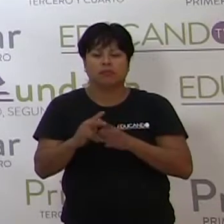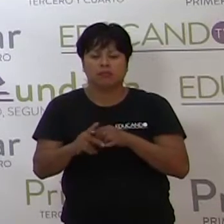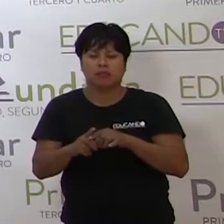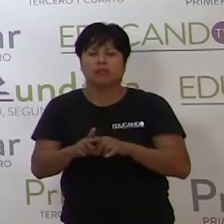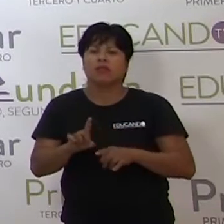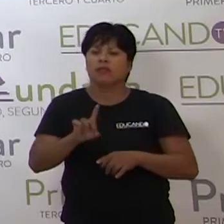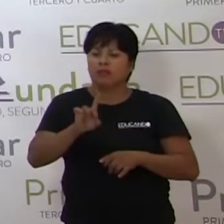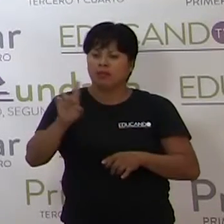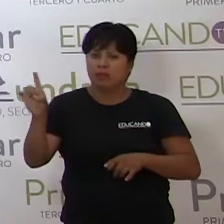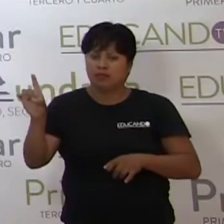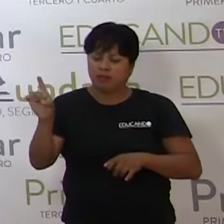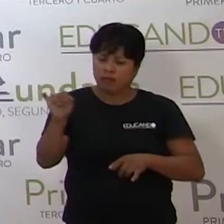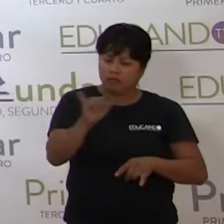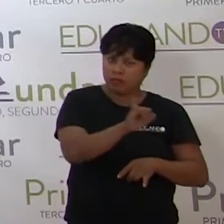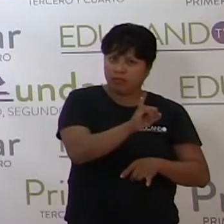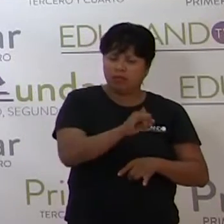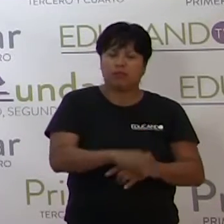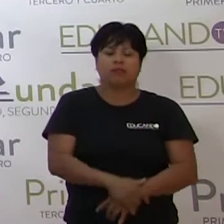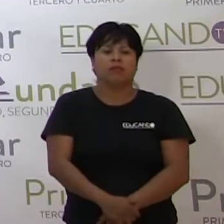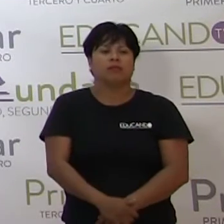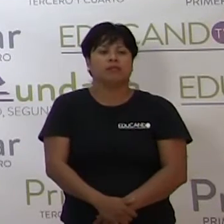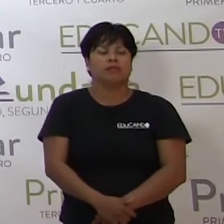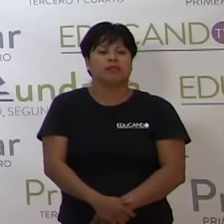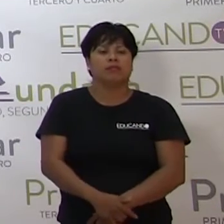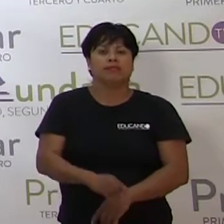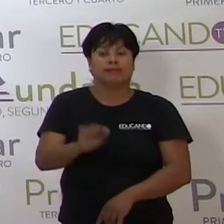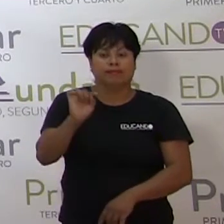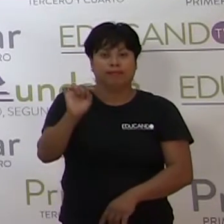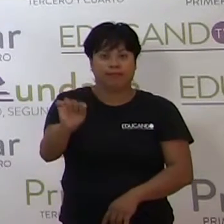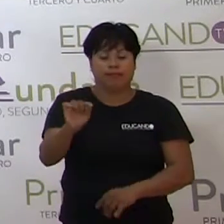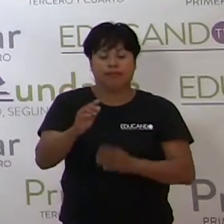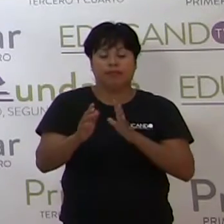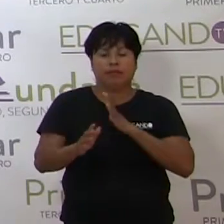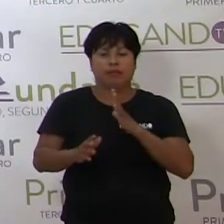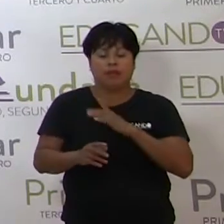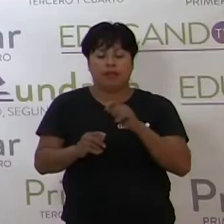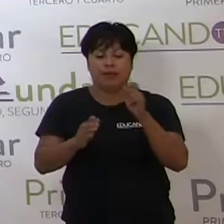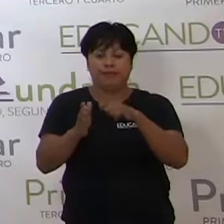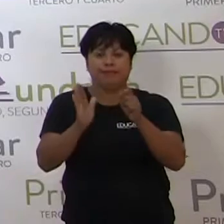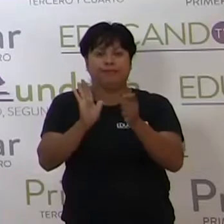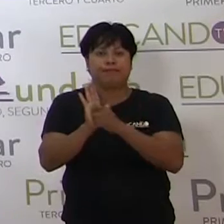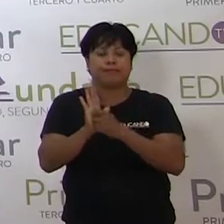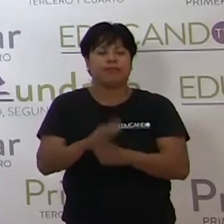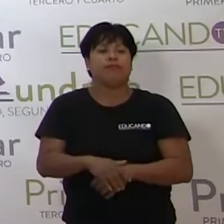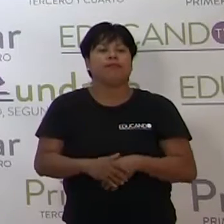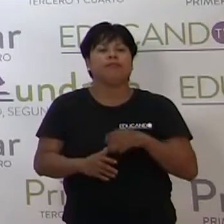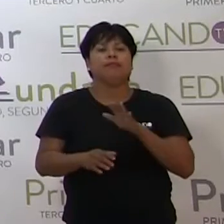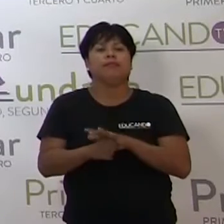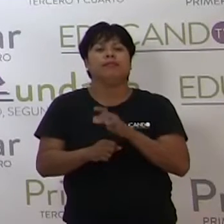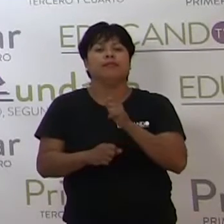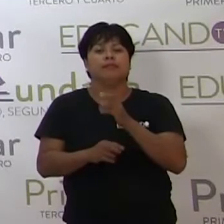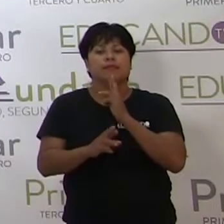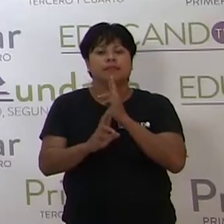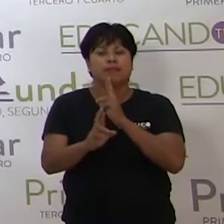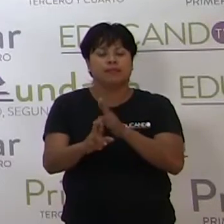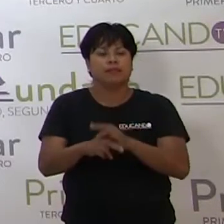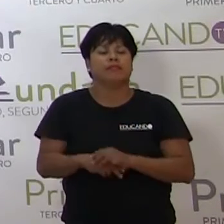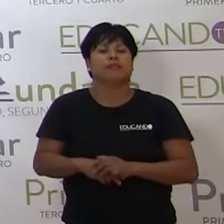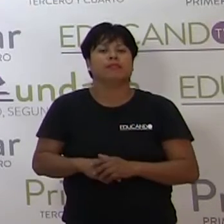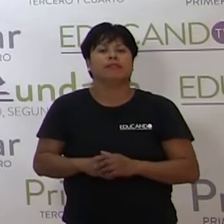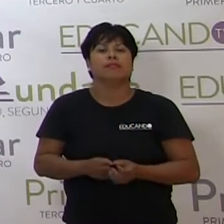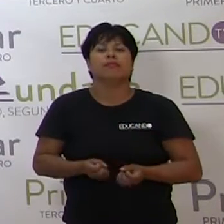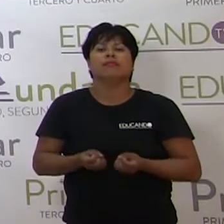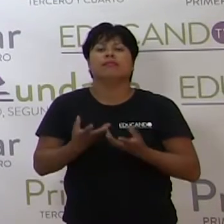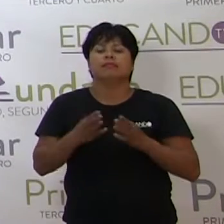derecha a izquierda. Y aquí va el punto decimal. ¿Cuál es el resultado de